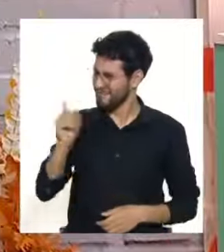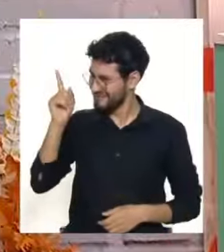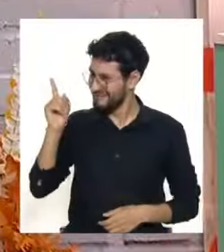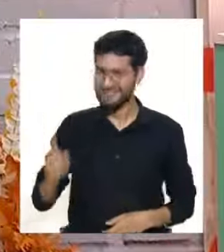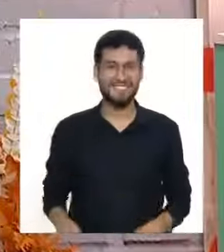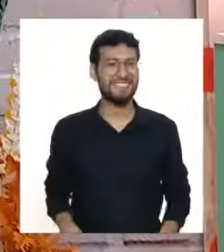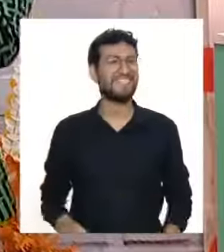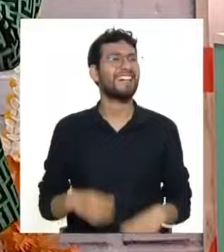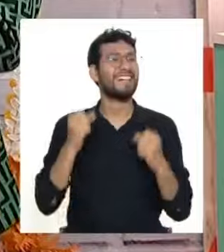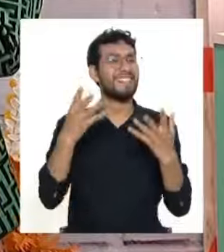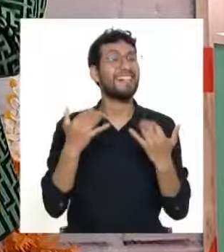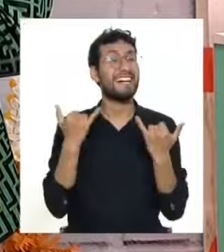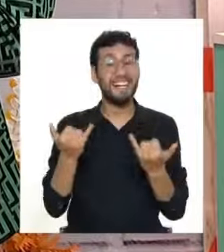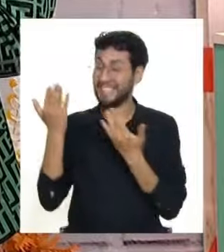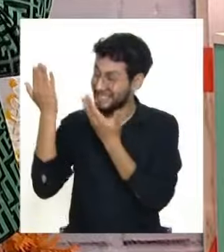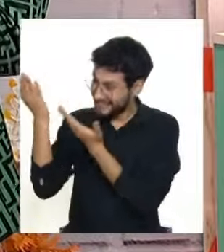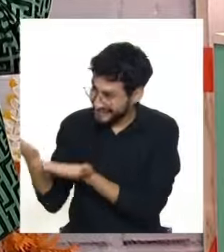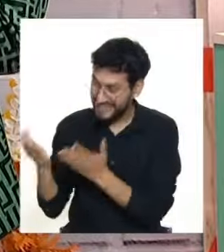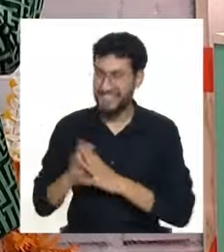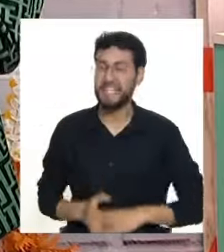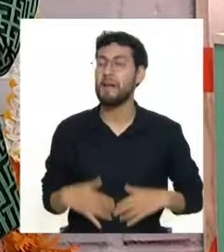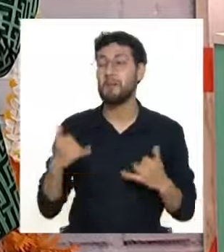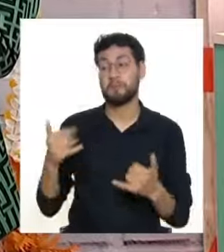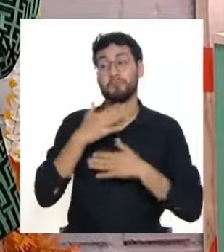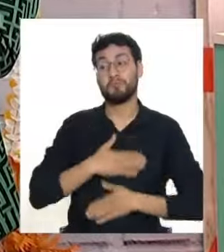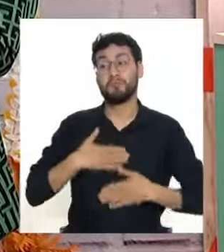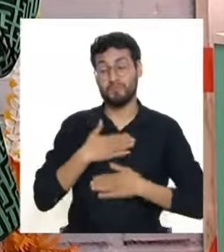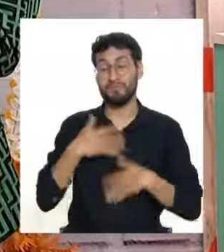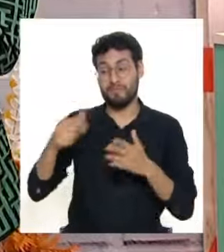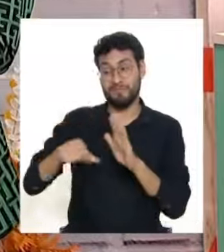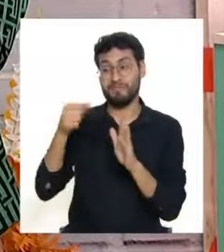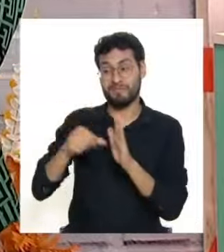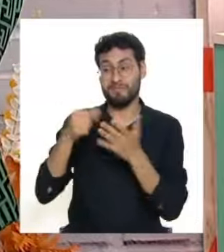bien. Bueno, chicos, ahora sí, los dejamos para que nos deleiten con